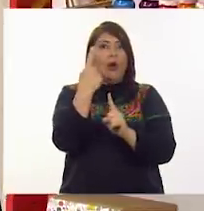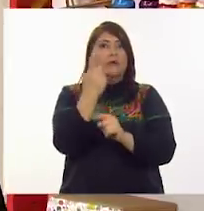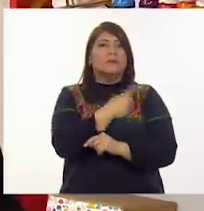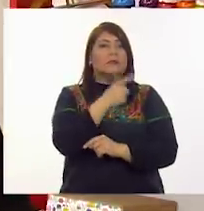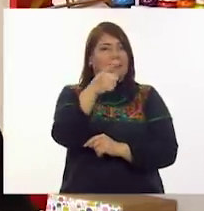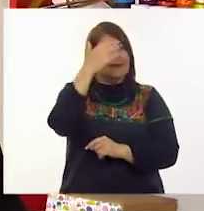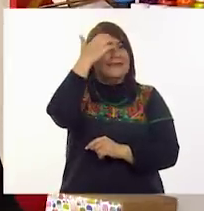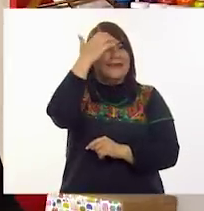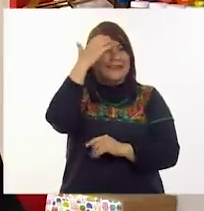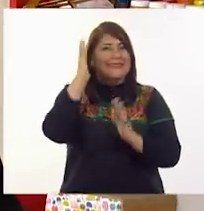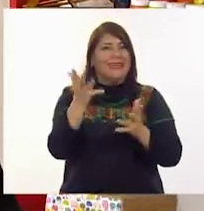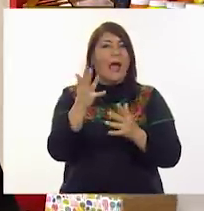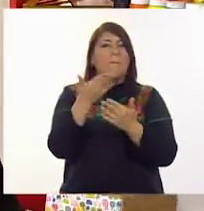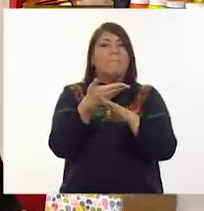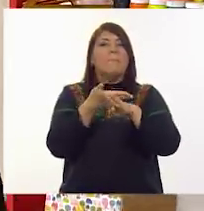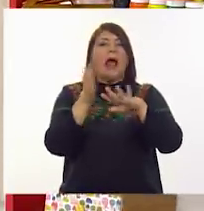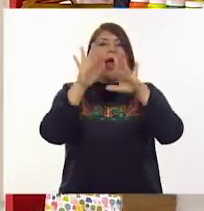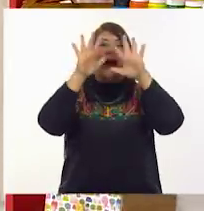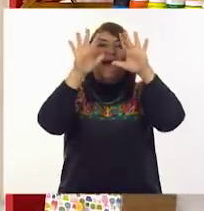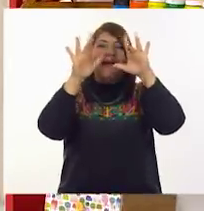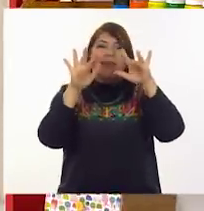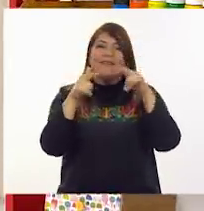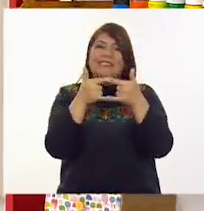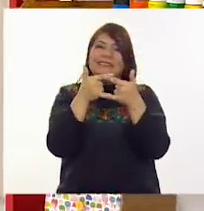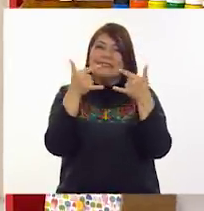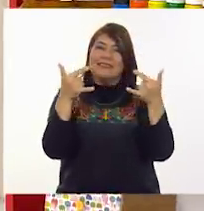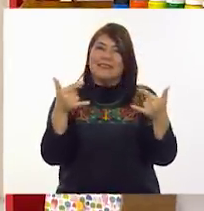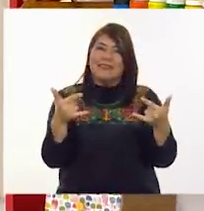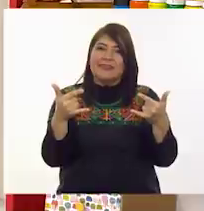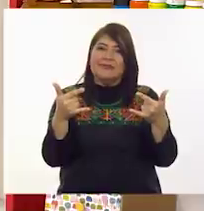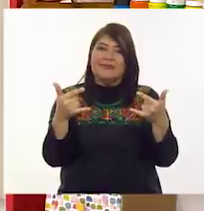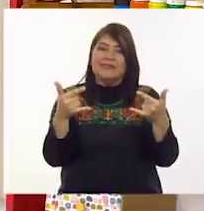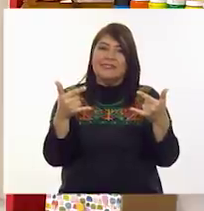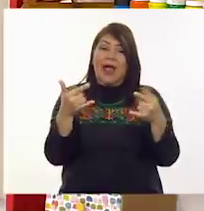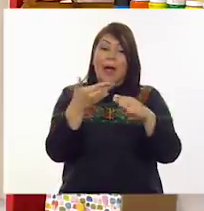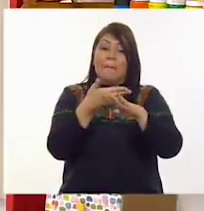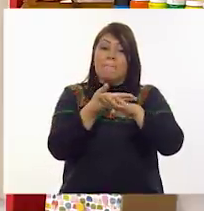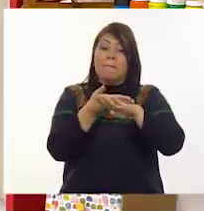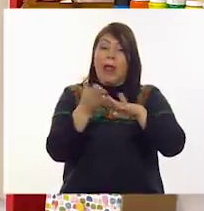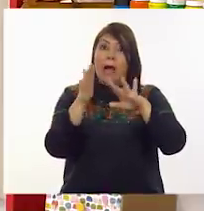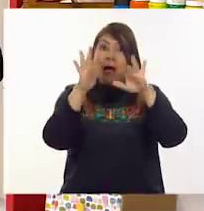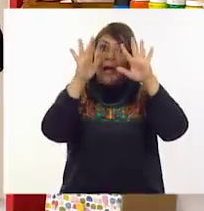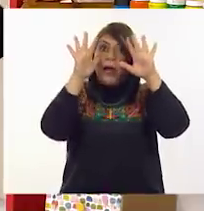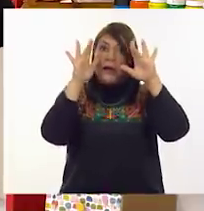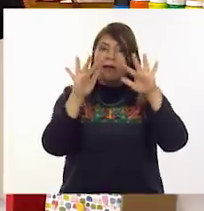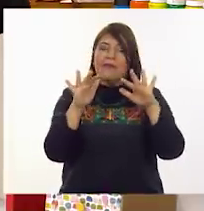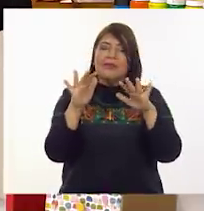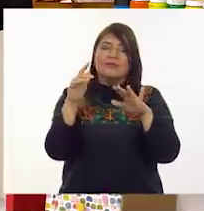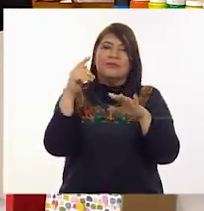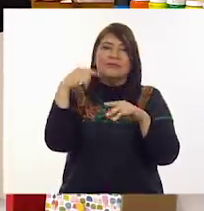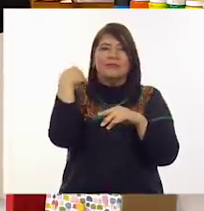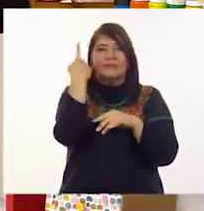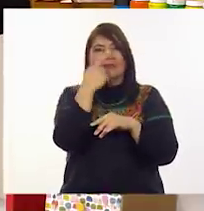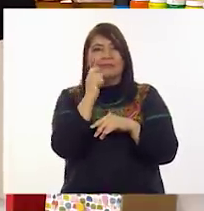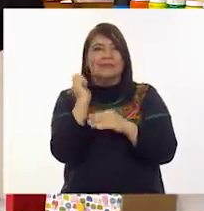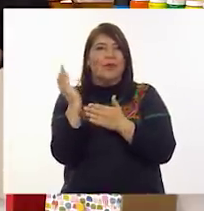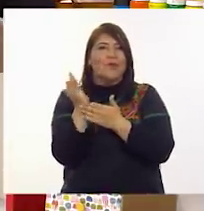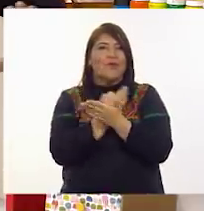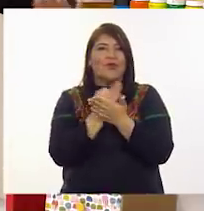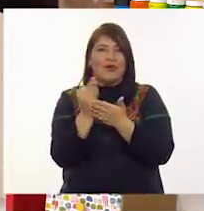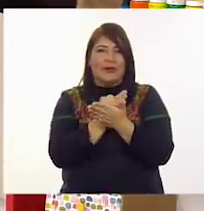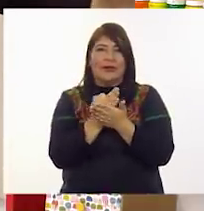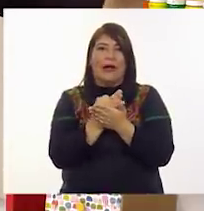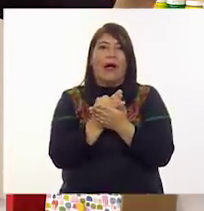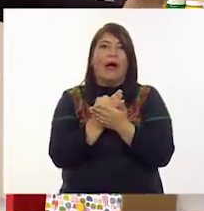conocen, Blancanieves. Una Blancanieves morena. Ese papel le dio